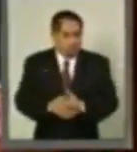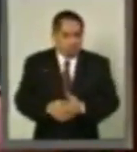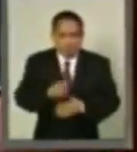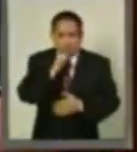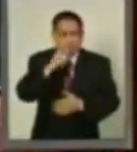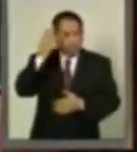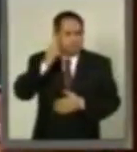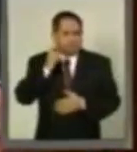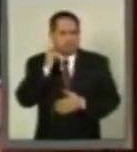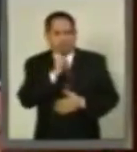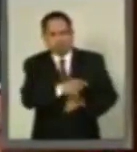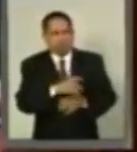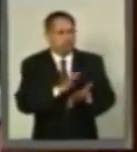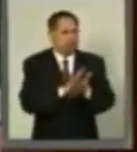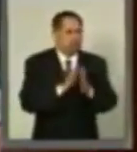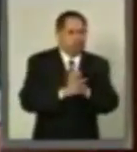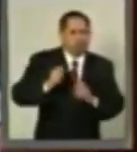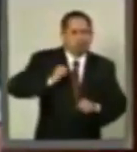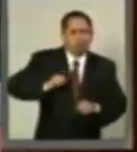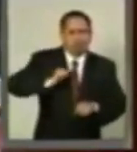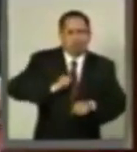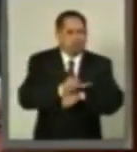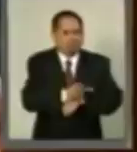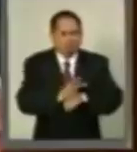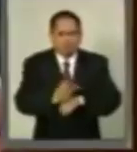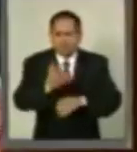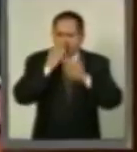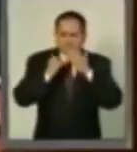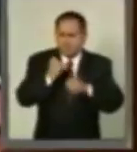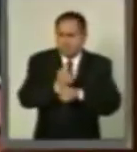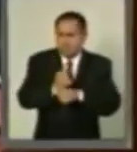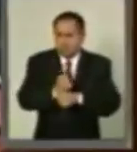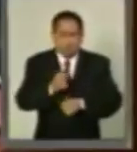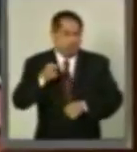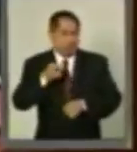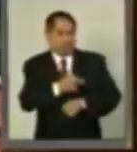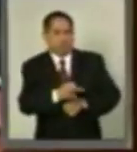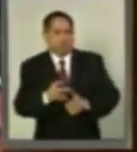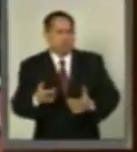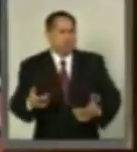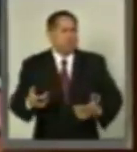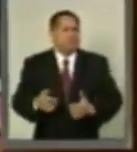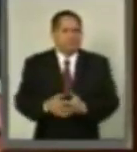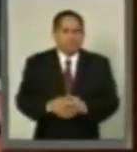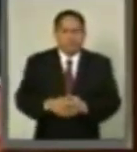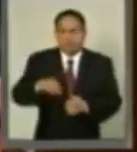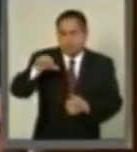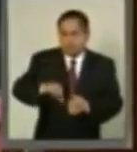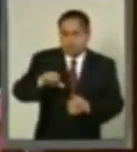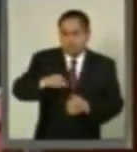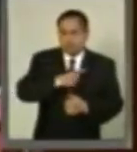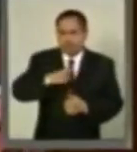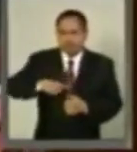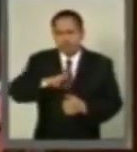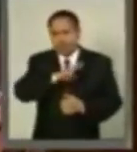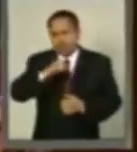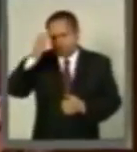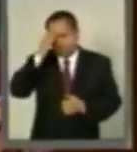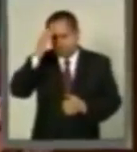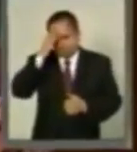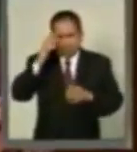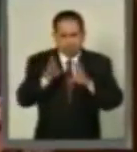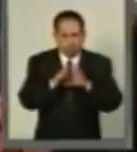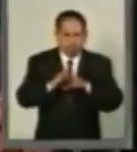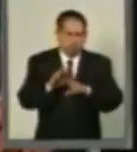les acusó de pandillerismo sin ninguna averiguación previa. Hoy tenemos que reconocer que existe una